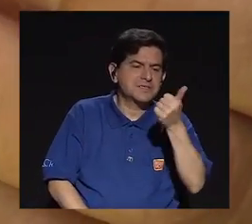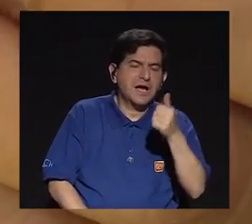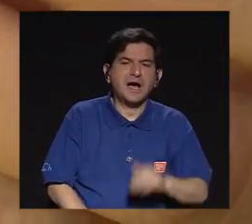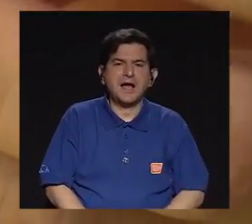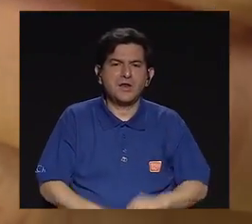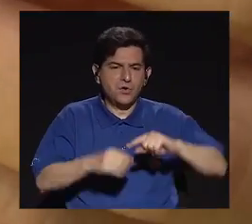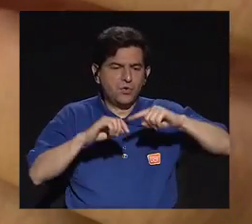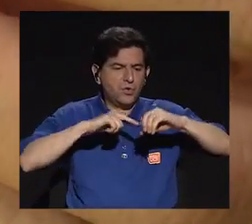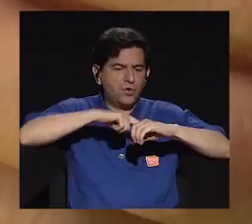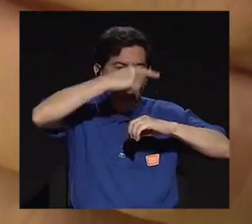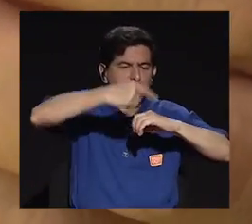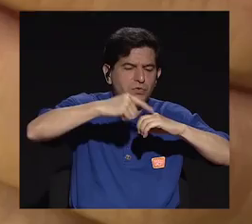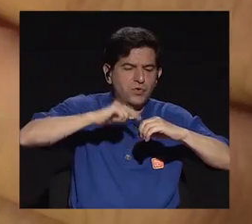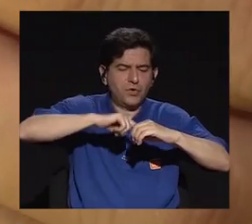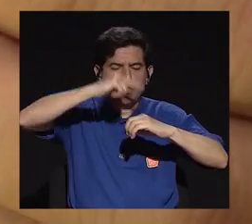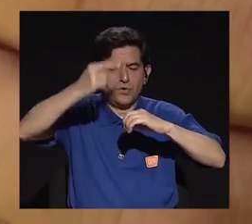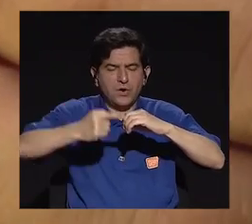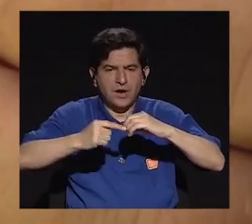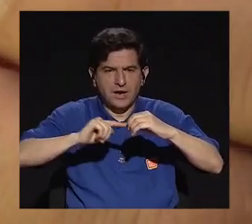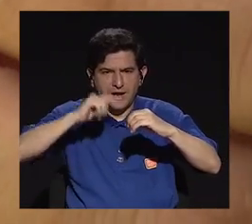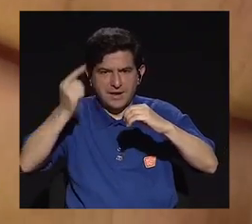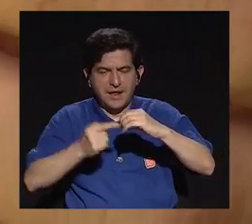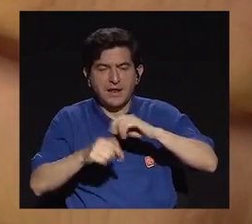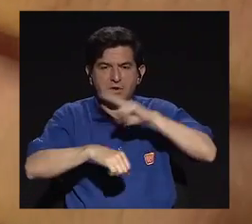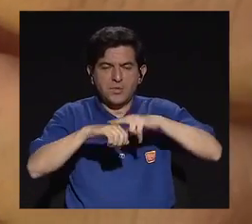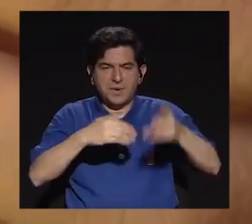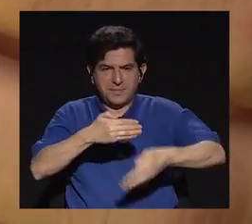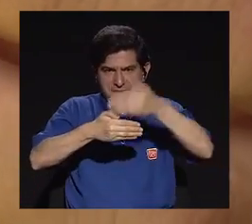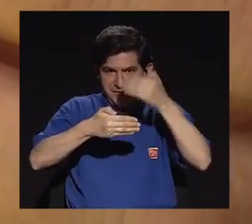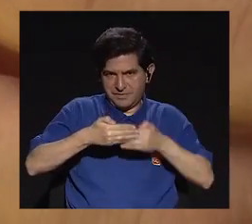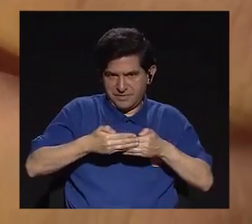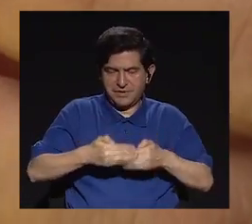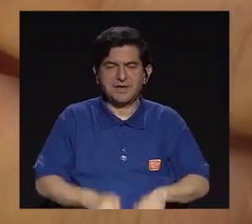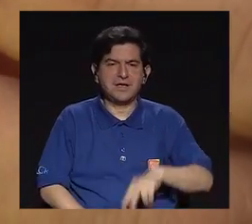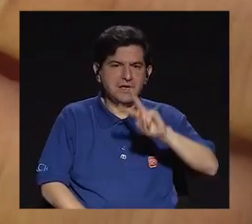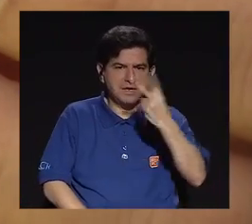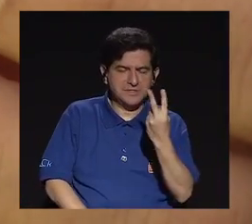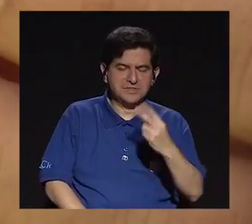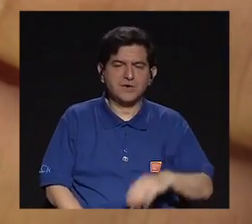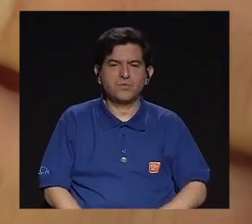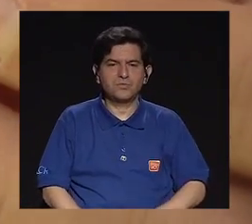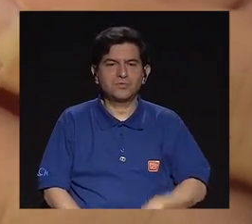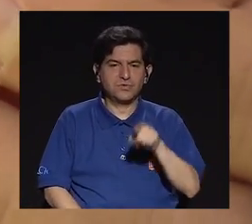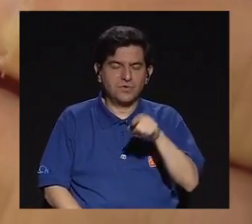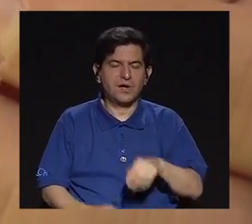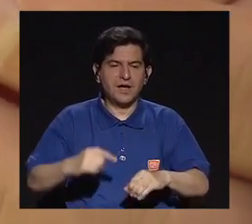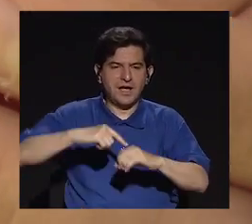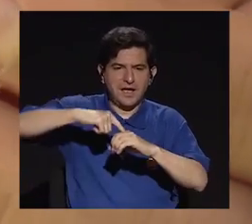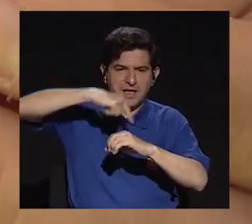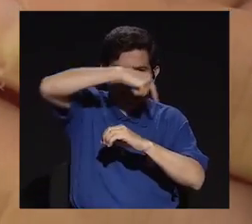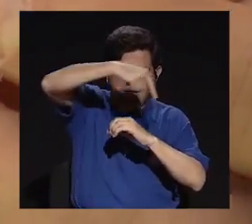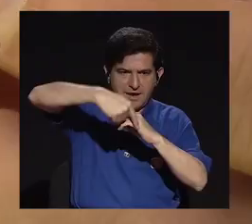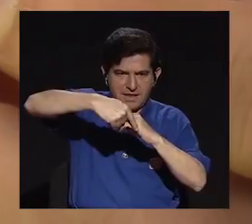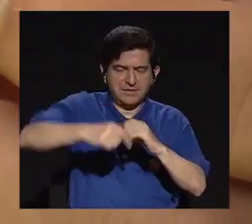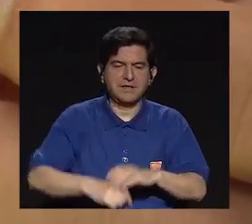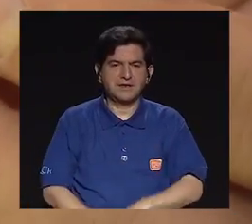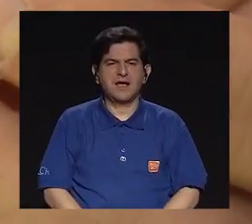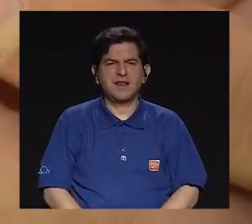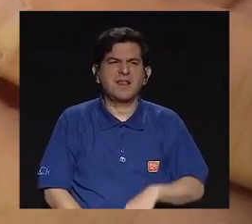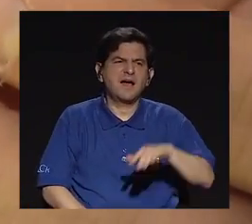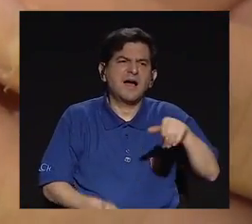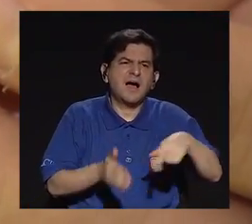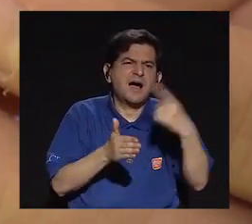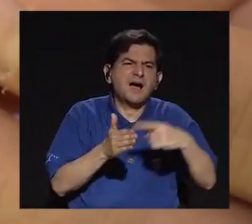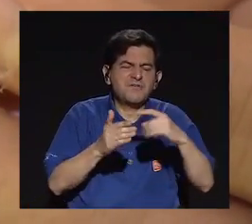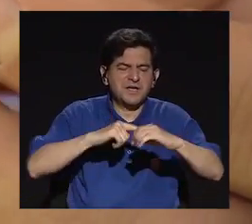estos tres canalitos, que el más frecuente va a ser el posterior, y en segundo lugar de frecuencia el lateral, excepcionalmente en el superior.